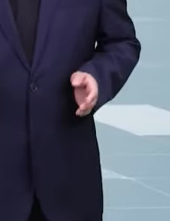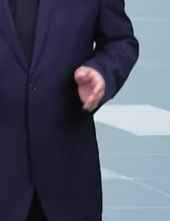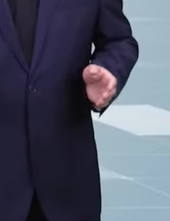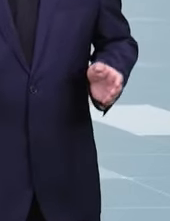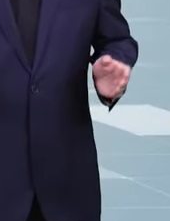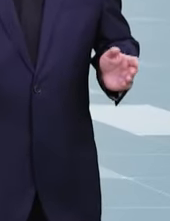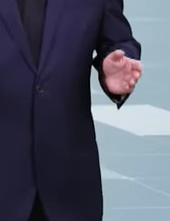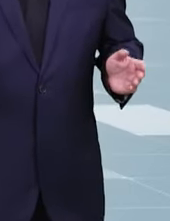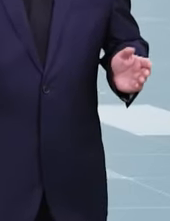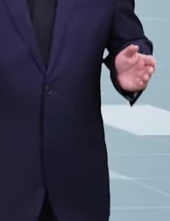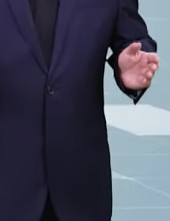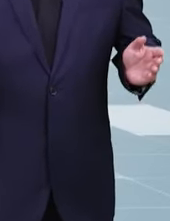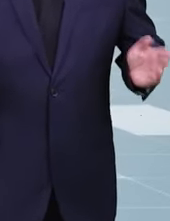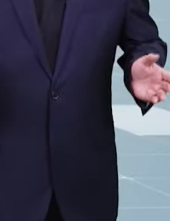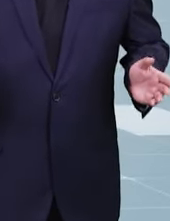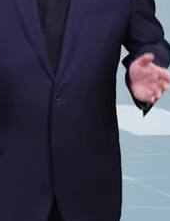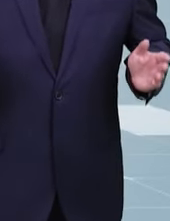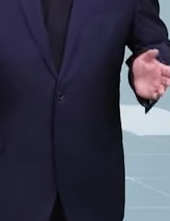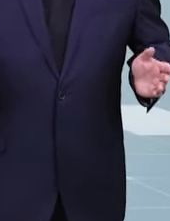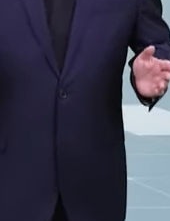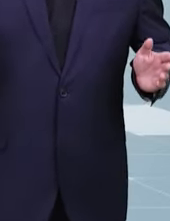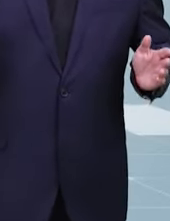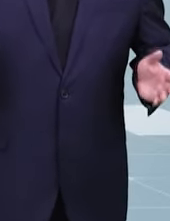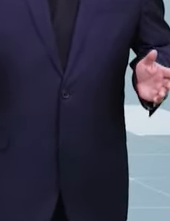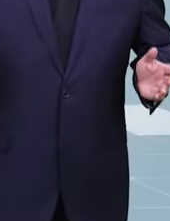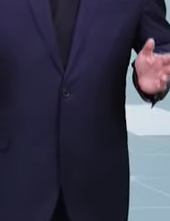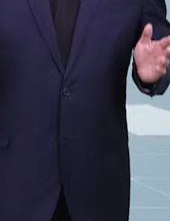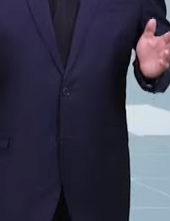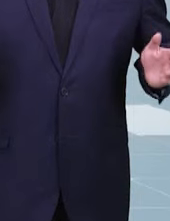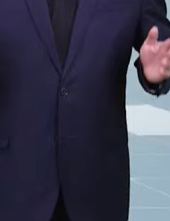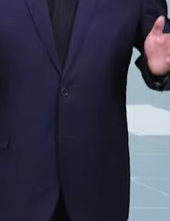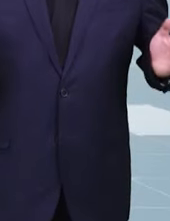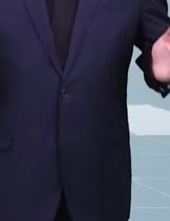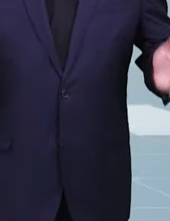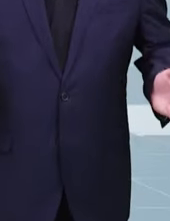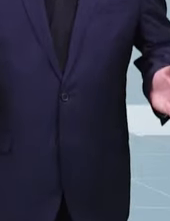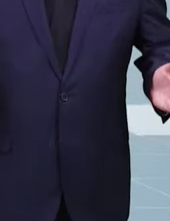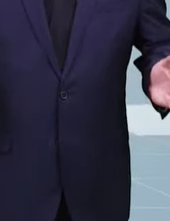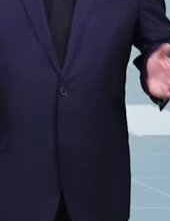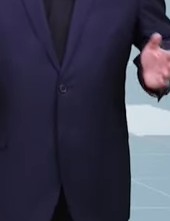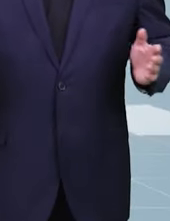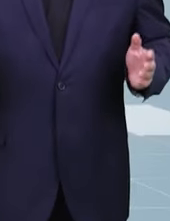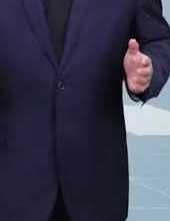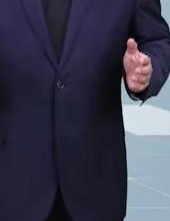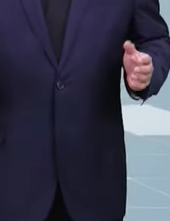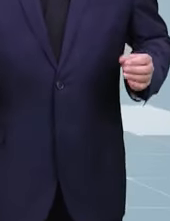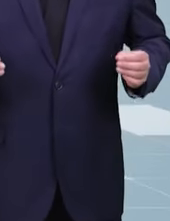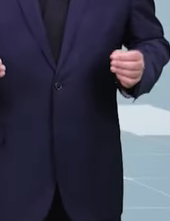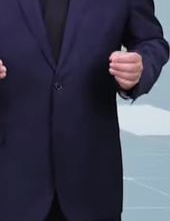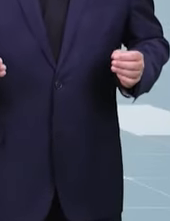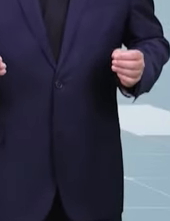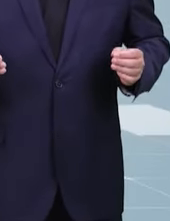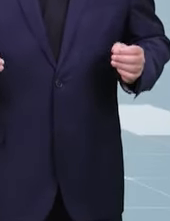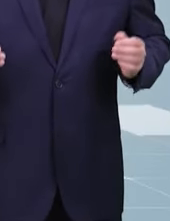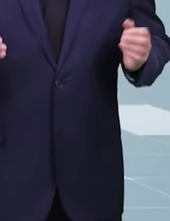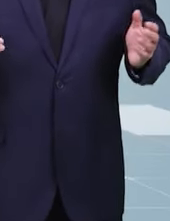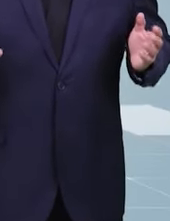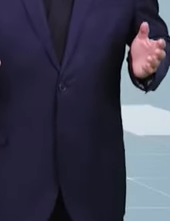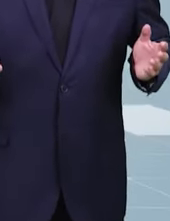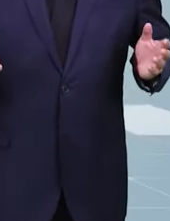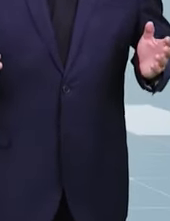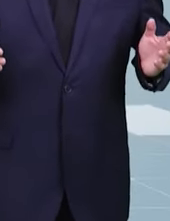un prognóstico meteorológico de solo s días el modelo meteorológico de pango de Huawei es el primer modelo de